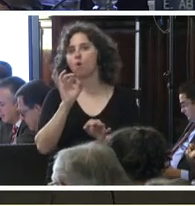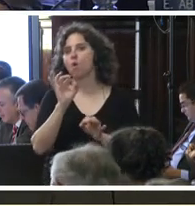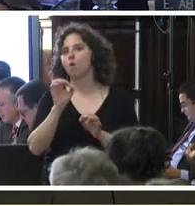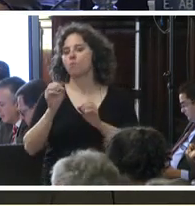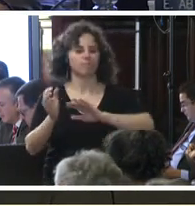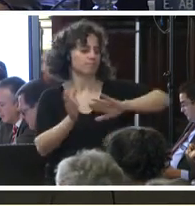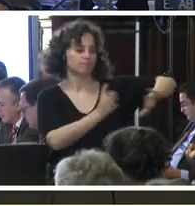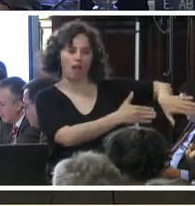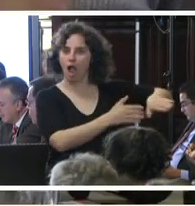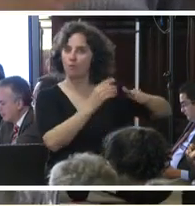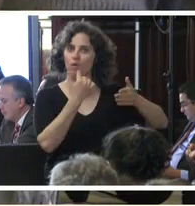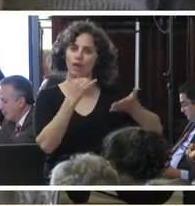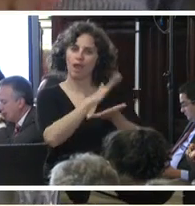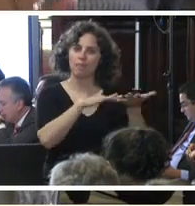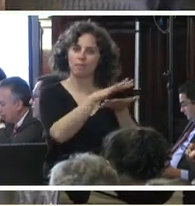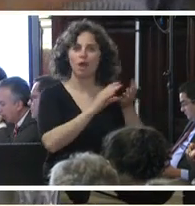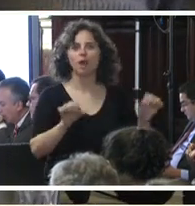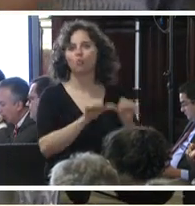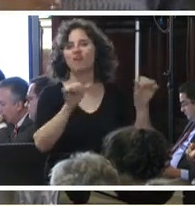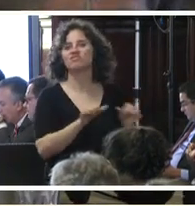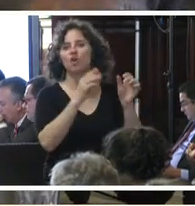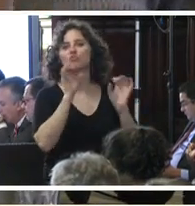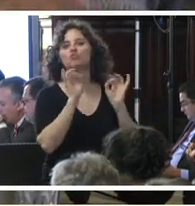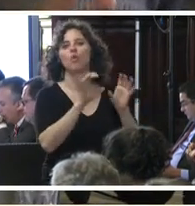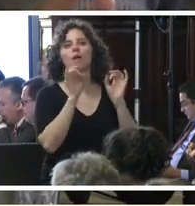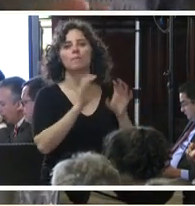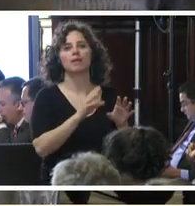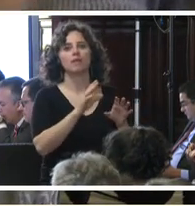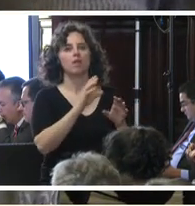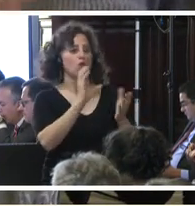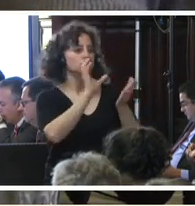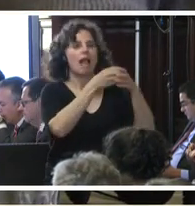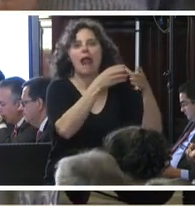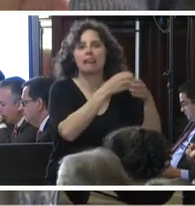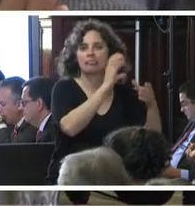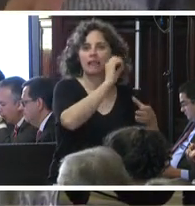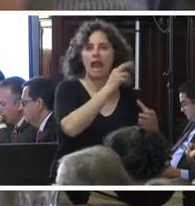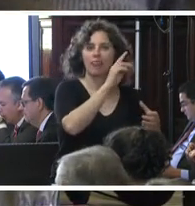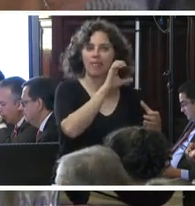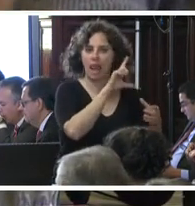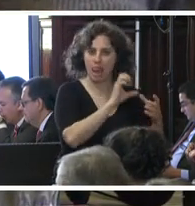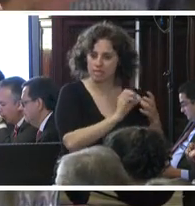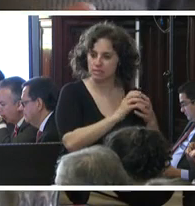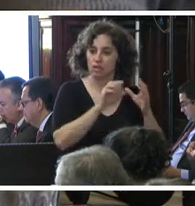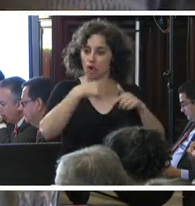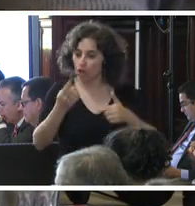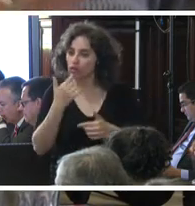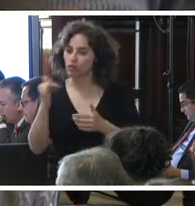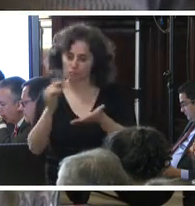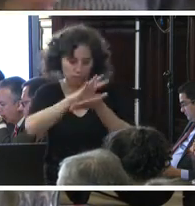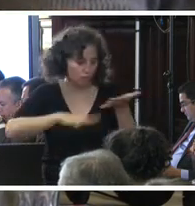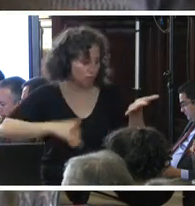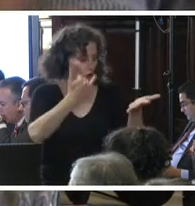Dejamos de lado los casos donde la actuación era únicamente los carteles. En todos los casos mencionados en este